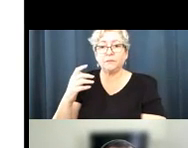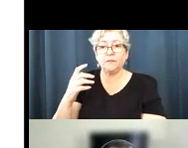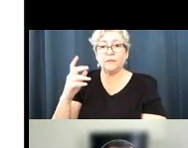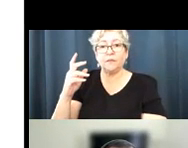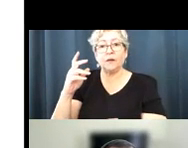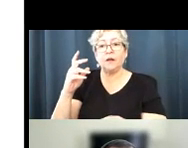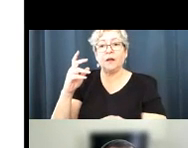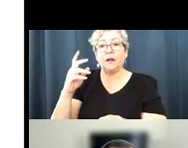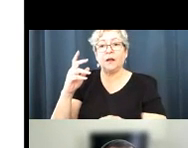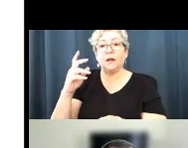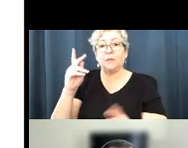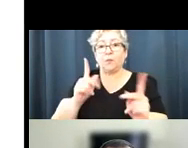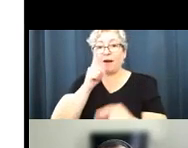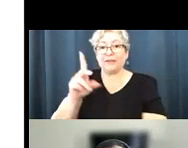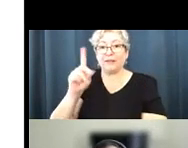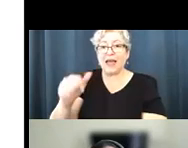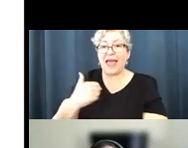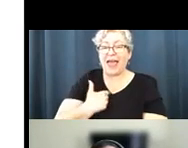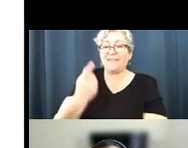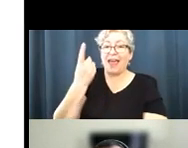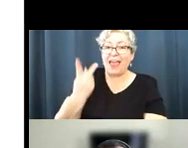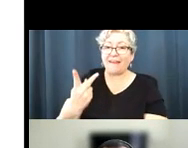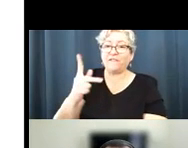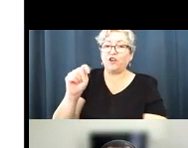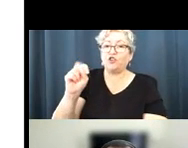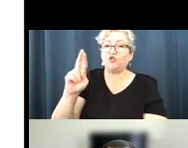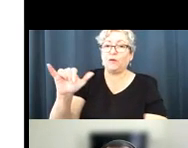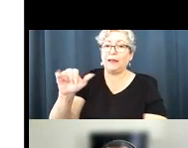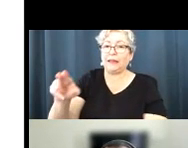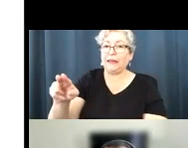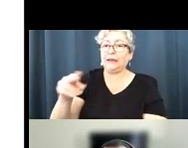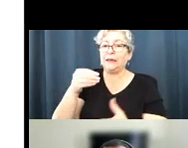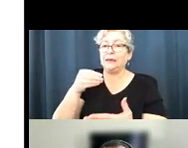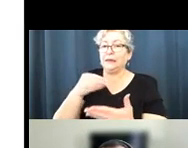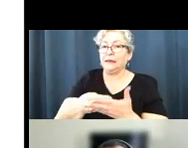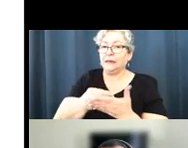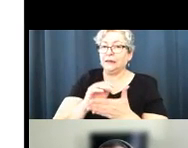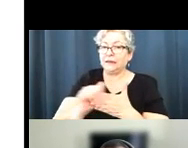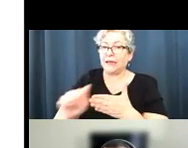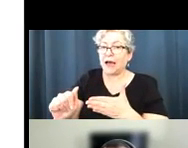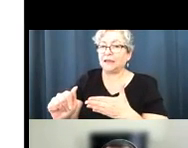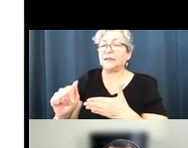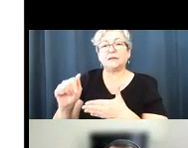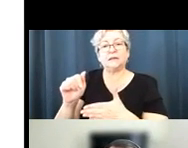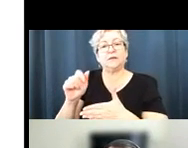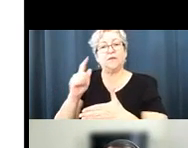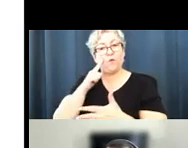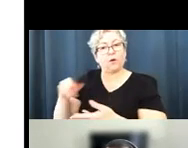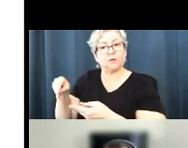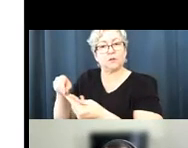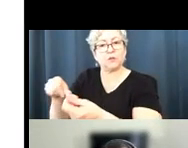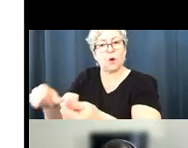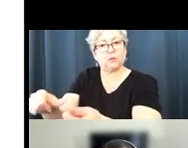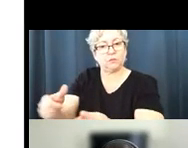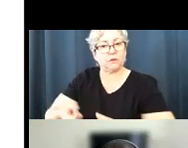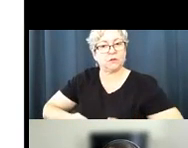con discapacidades tienen $500 billion de dólares en ingresos disponibles.